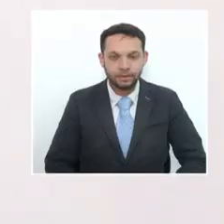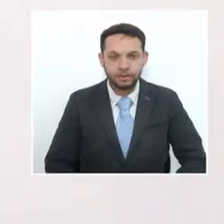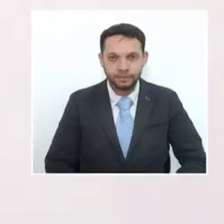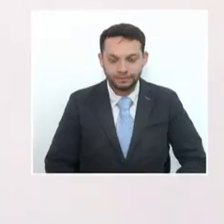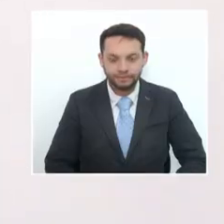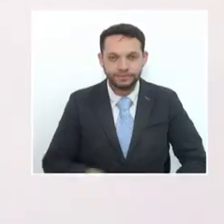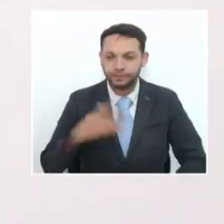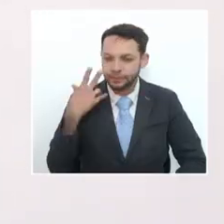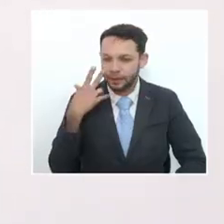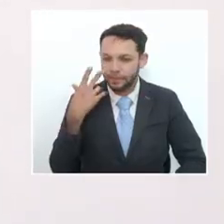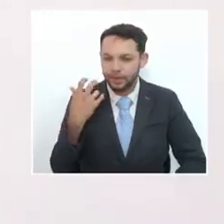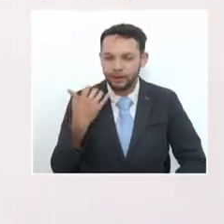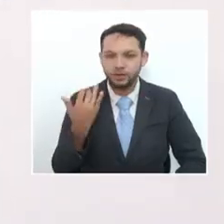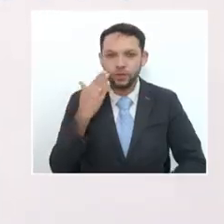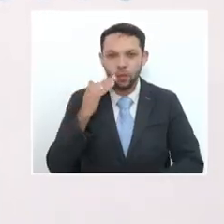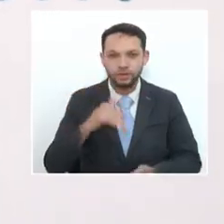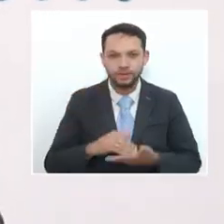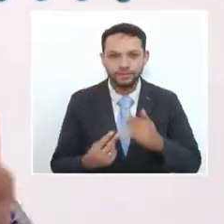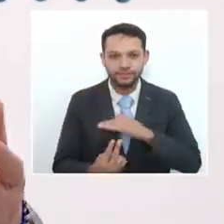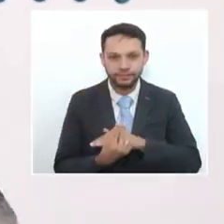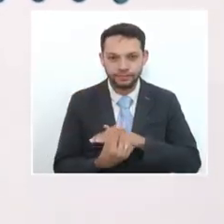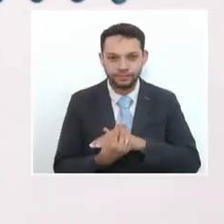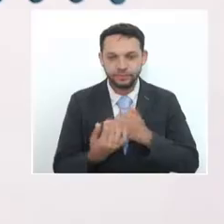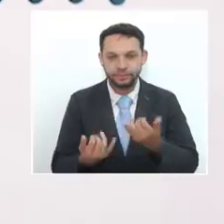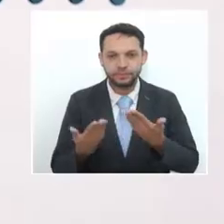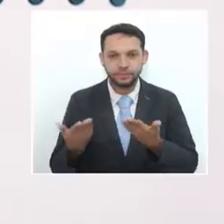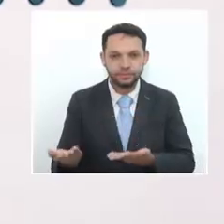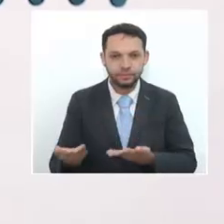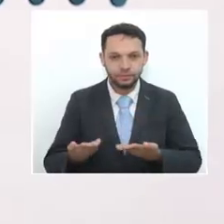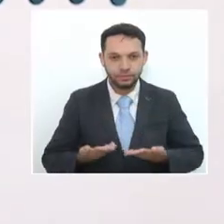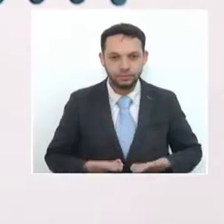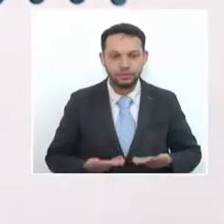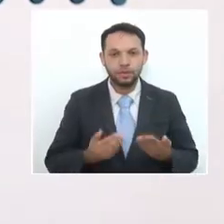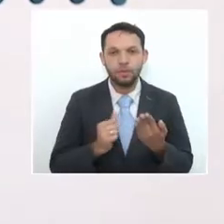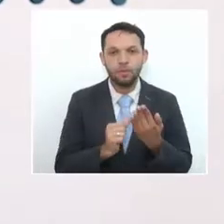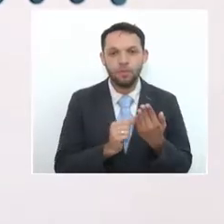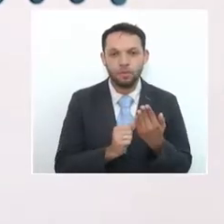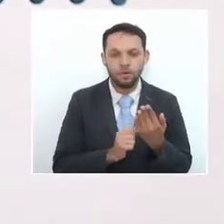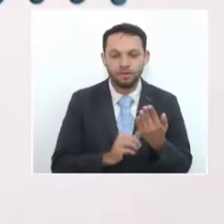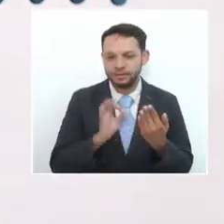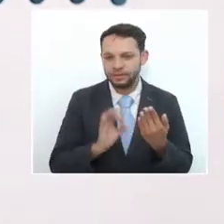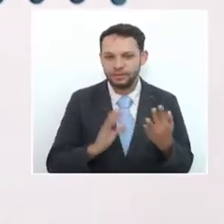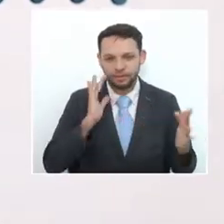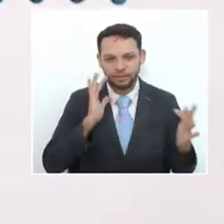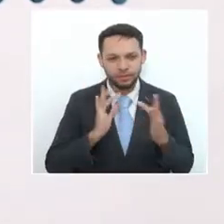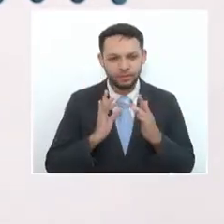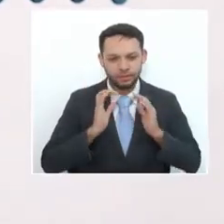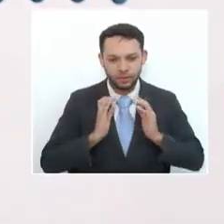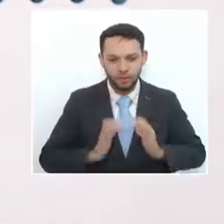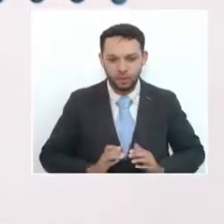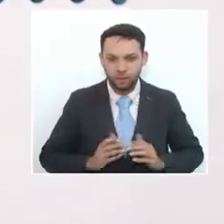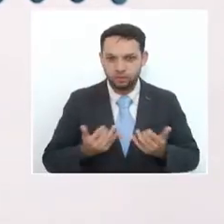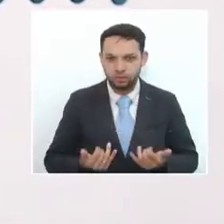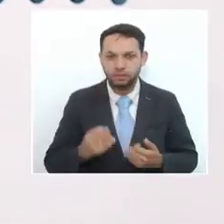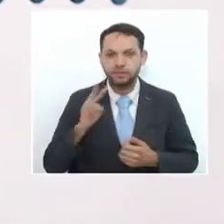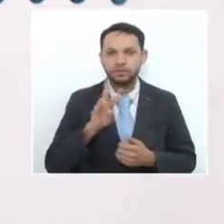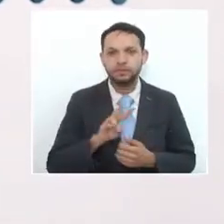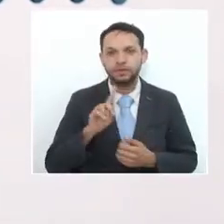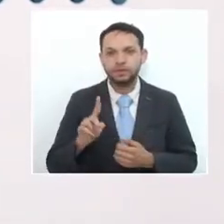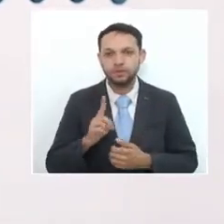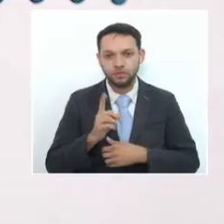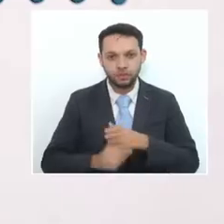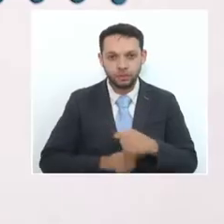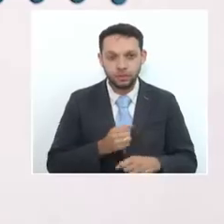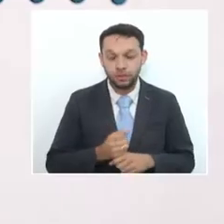Qué maravilla una vez más compartiendo con ustedes. Bienvenidos a nuestro programa tradicional Conexión Vital. Vamos para los 21 años. Este